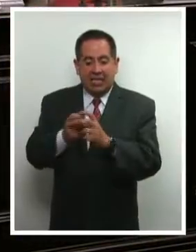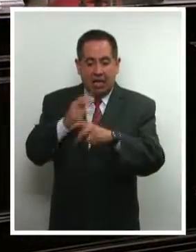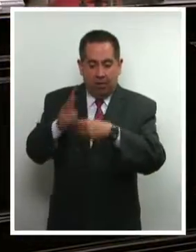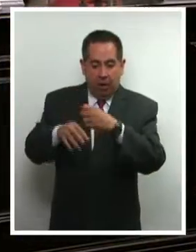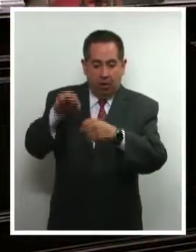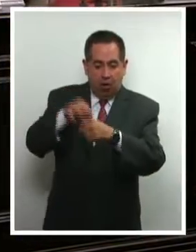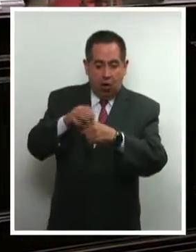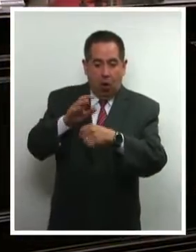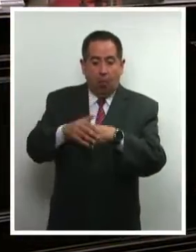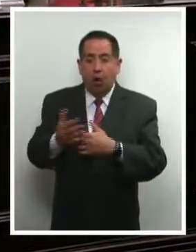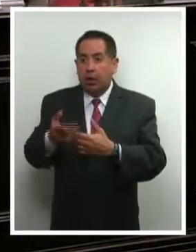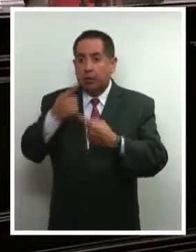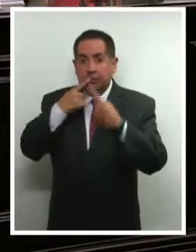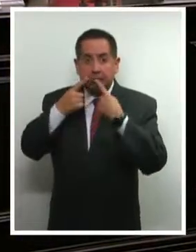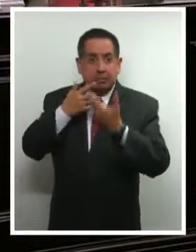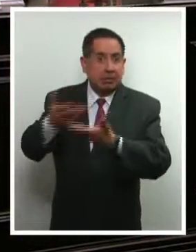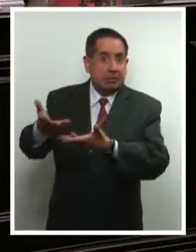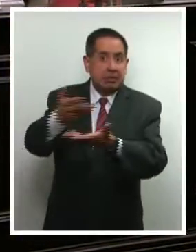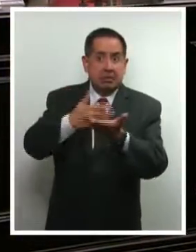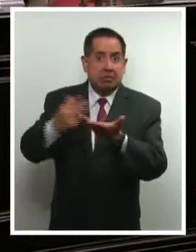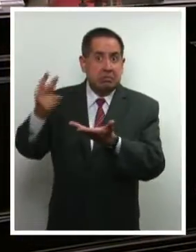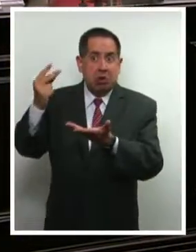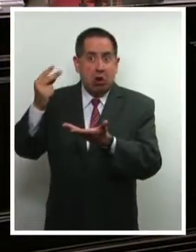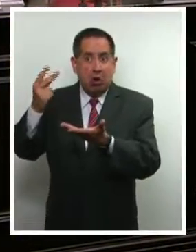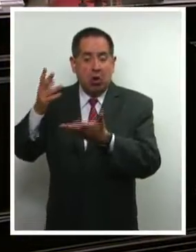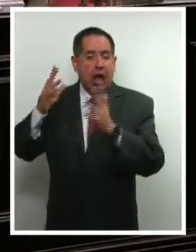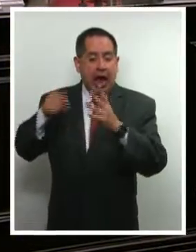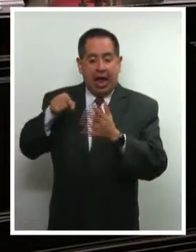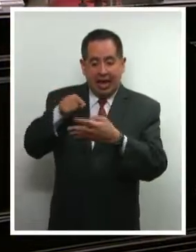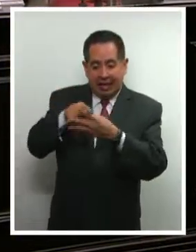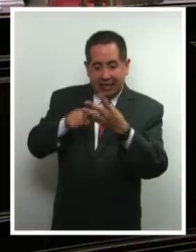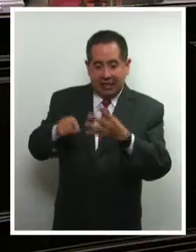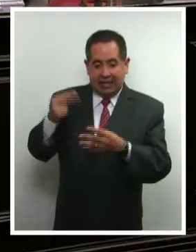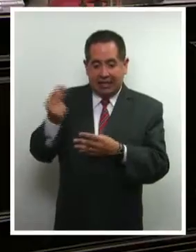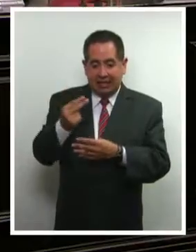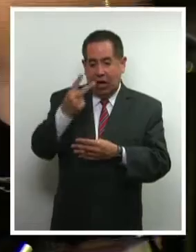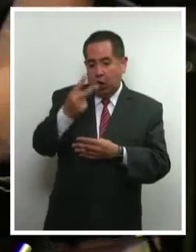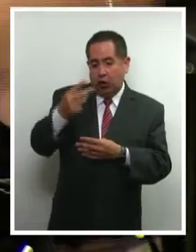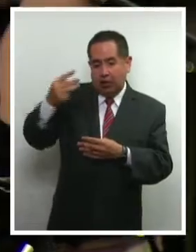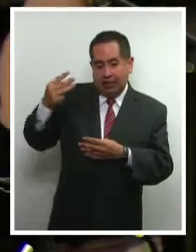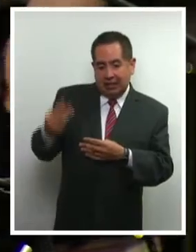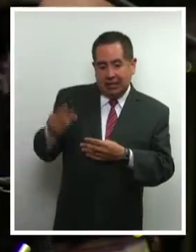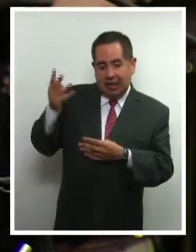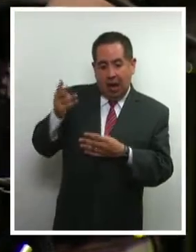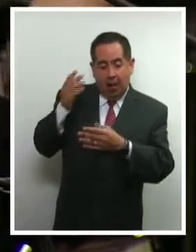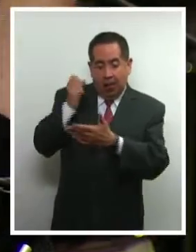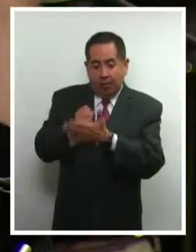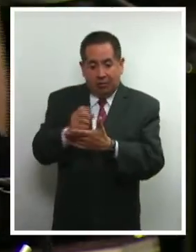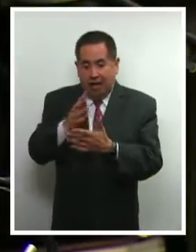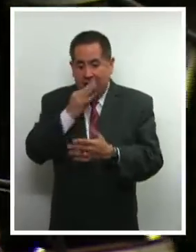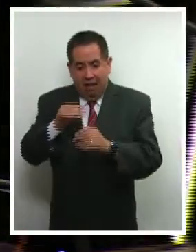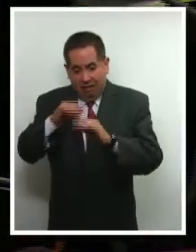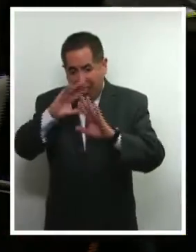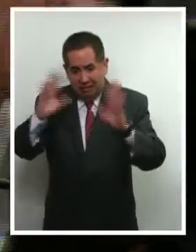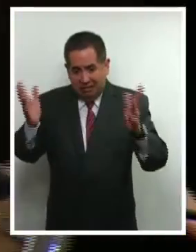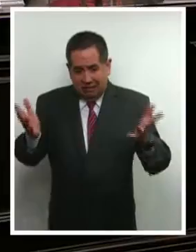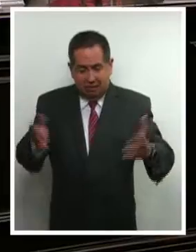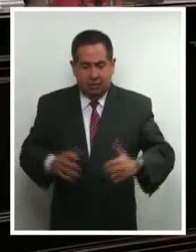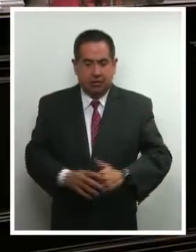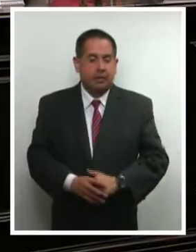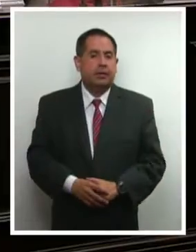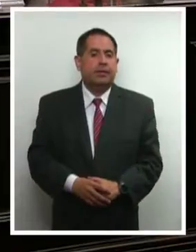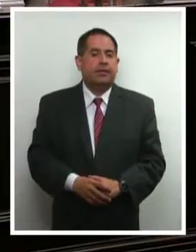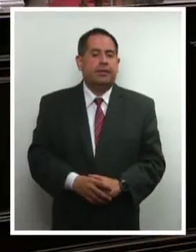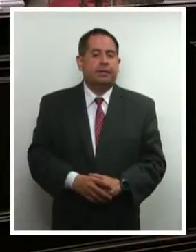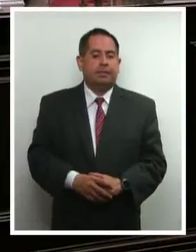estaban puestas a discusión y que requieren las 2/3 partes para su aprobación. Es todo. Para aclaración